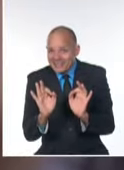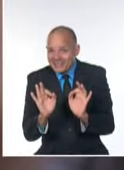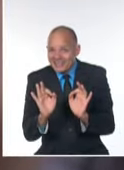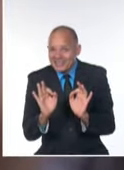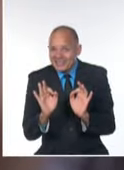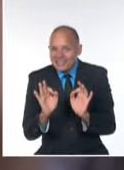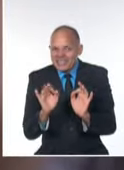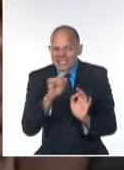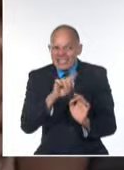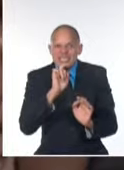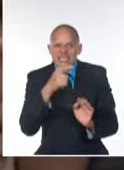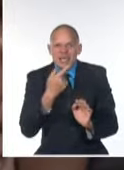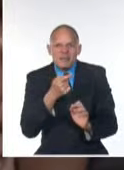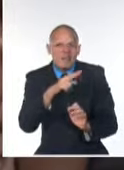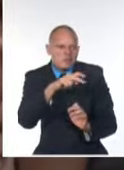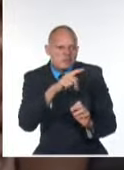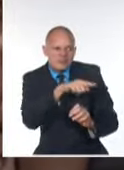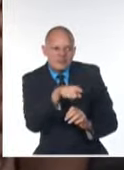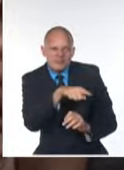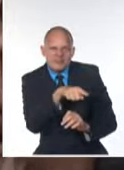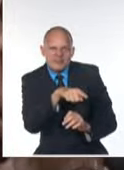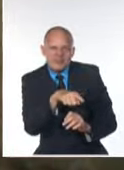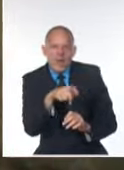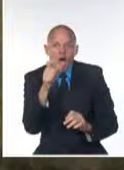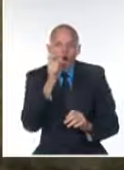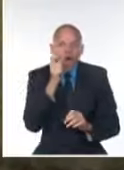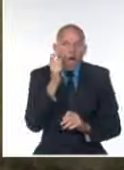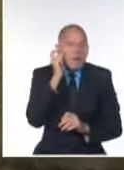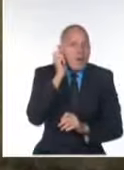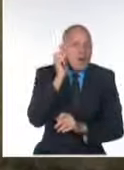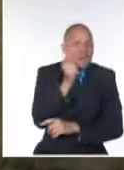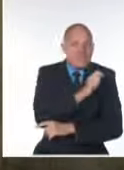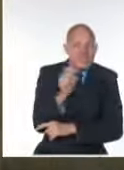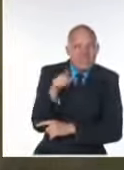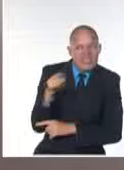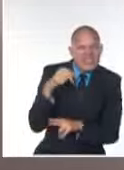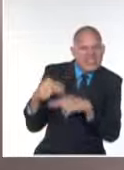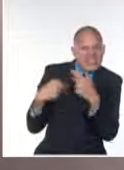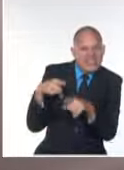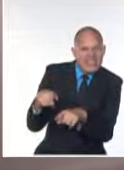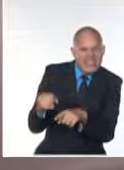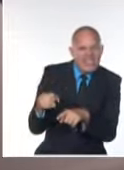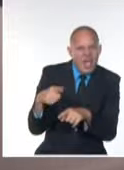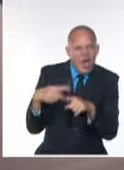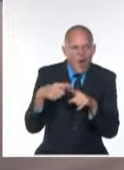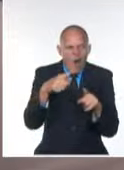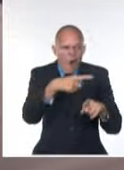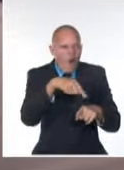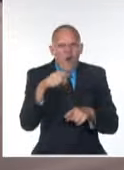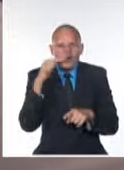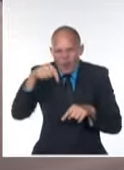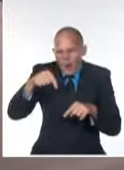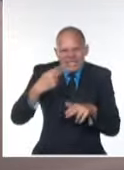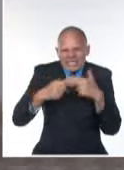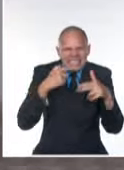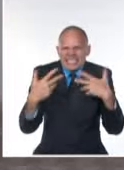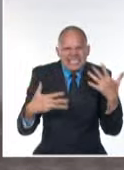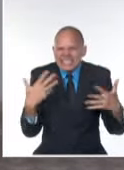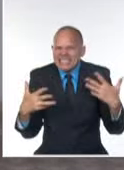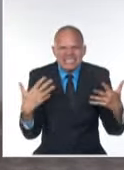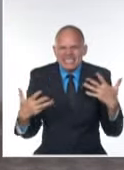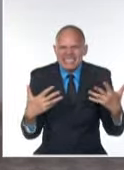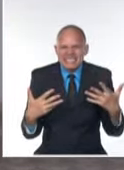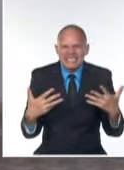¿Qué cierre encontrará el conflicto de la profamalia, Humberto y Susana o el resto de personajes y jóvenes del duodécimo